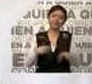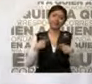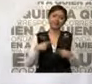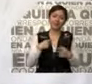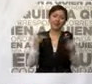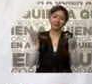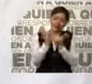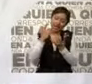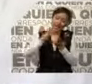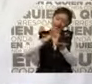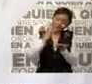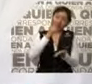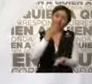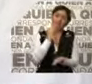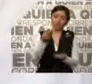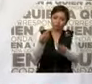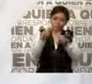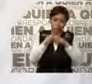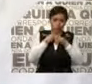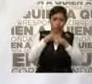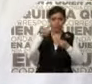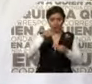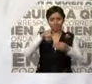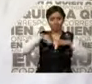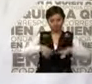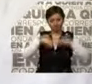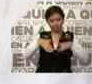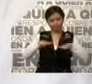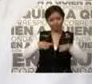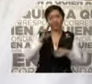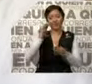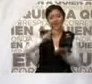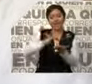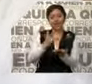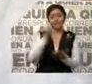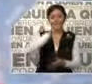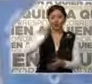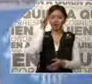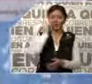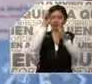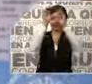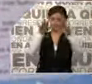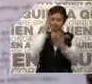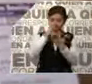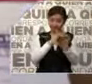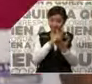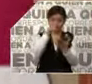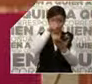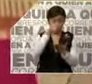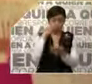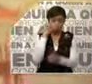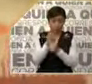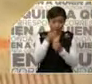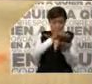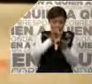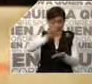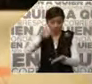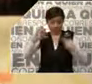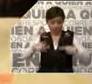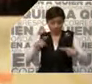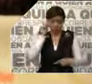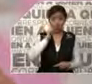que me pudieron ayudar con esto. Se los agradezco muchísimo. Que Dios los bendiga a todos. Gracias a la voluntad de ayudar de alguien más, hoy doña